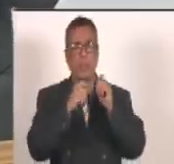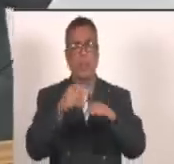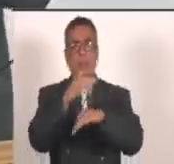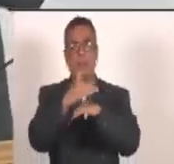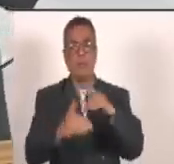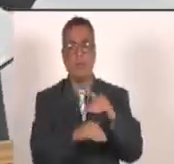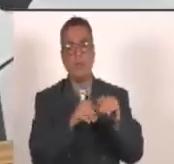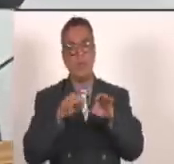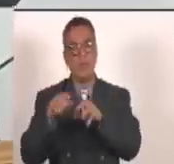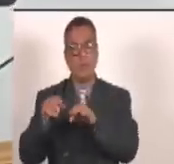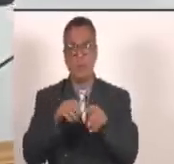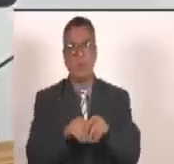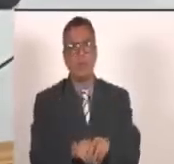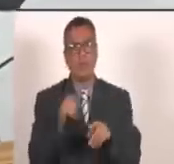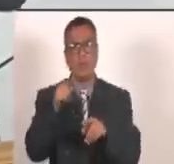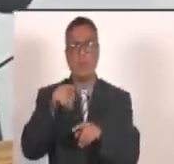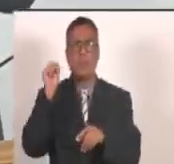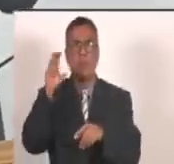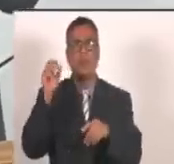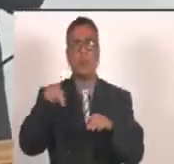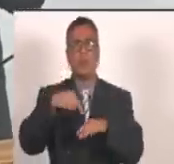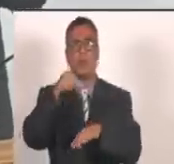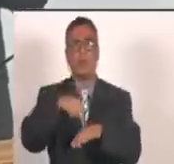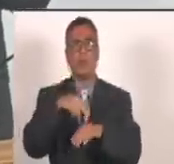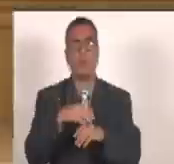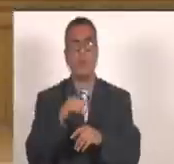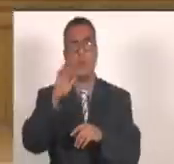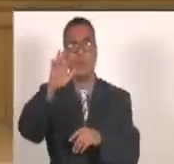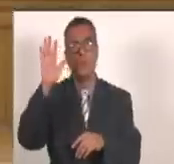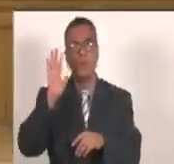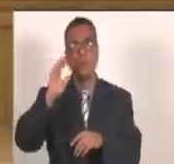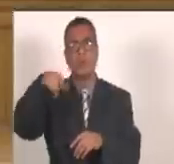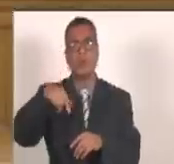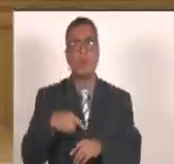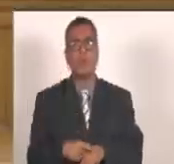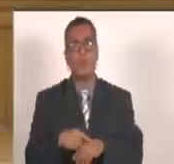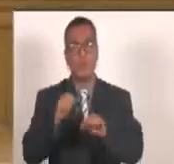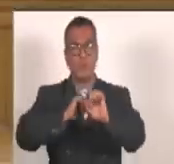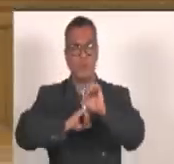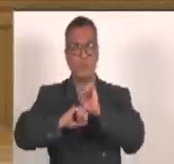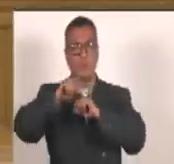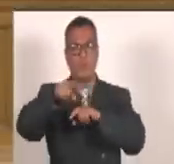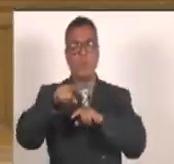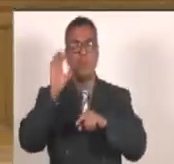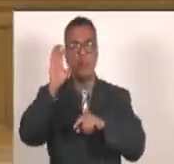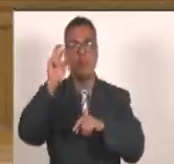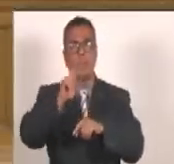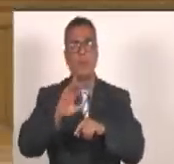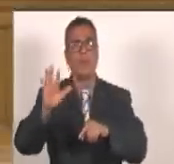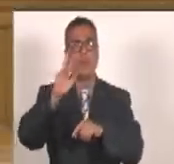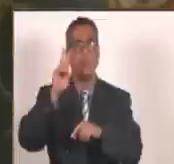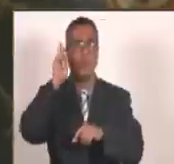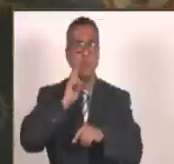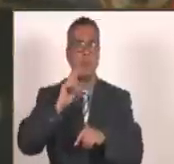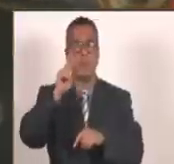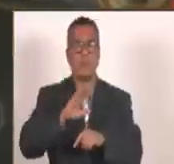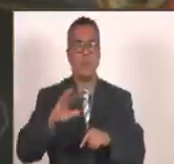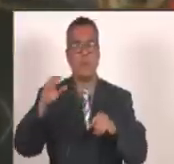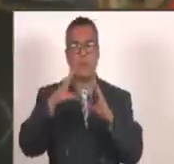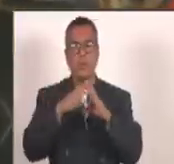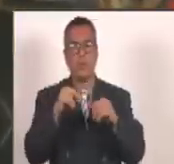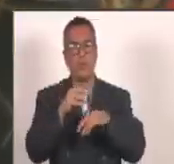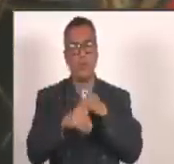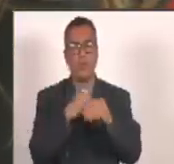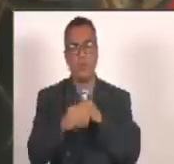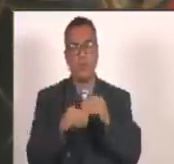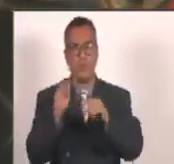su secretario de la Asamblea Nacional? Y jura también defender a esta patria venezolana de la que todos somos